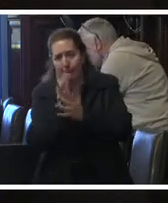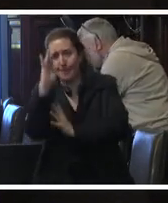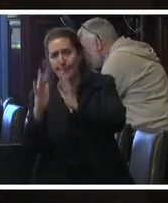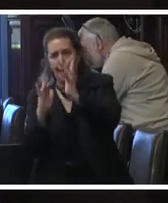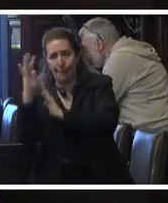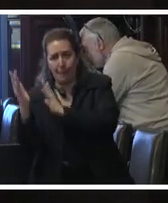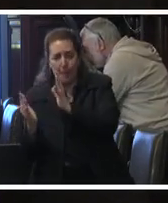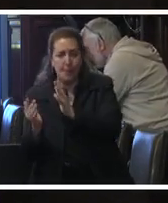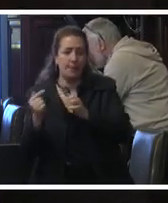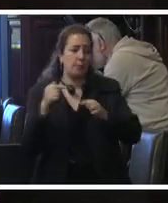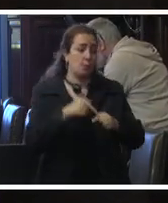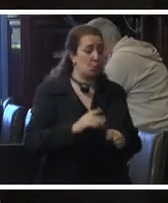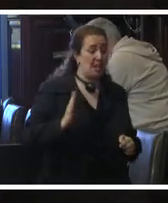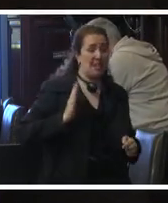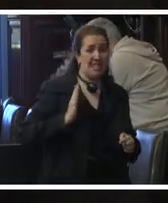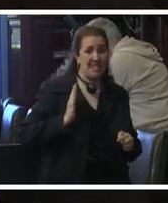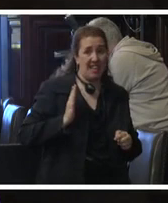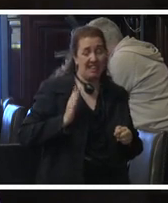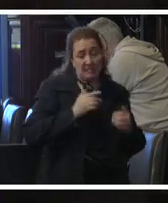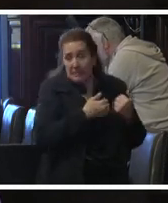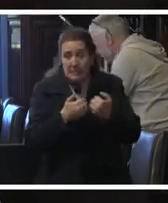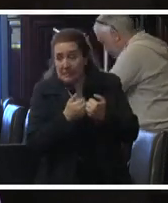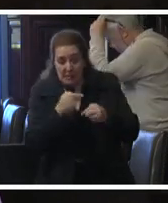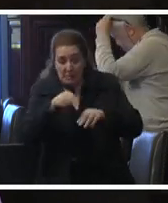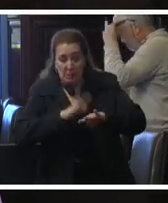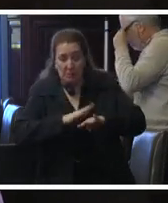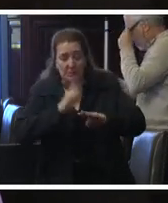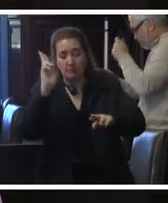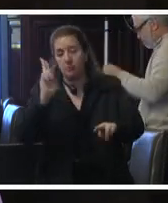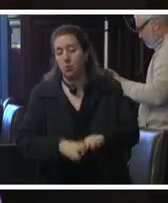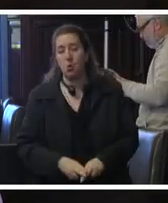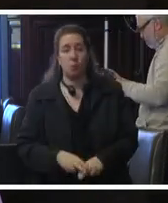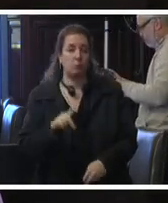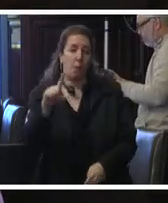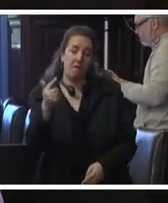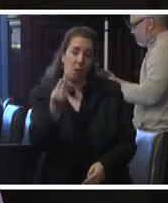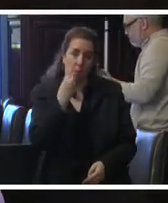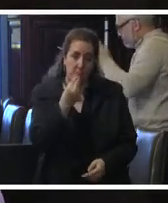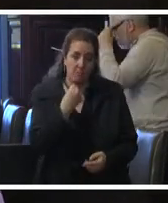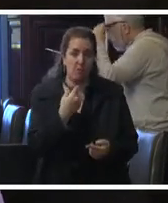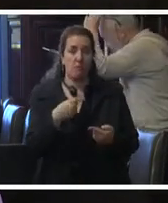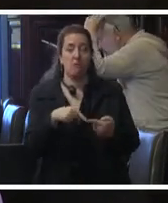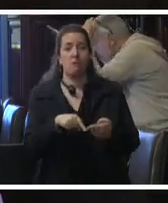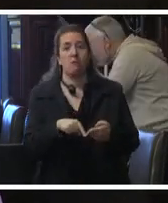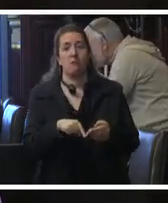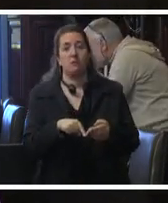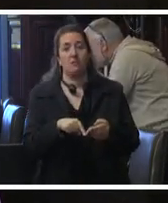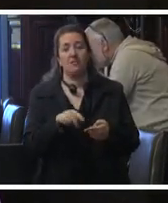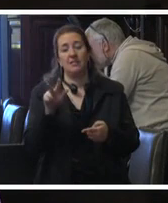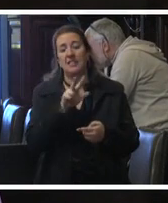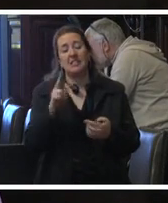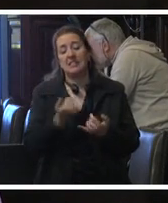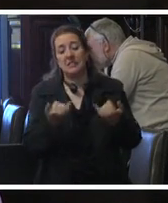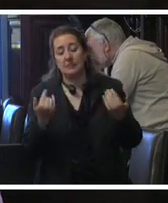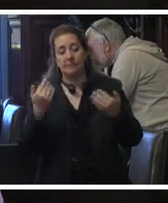de ellos, una niña, se murió en la selva por falta de alimentación, que fue de 3 meses nacida, por